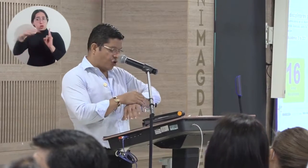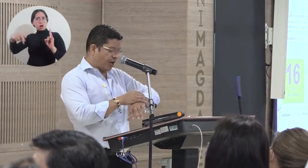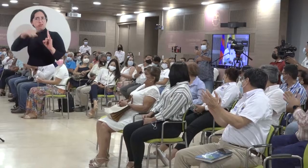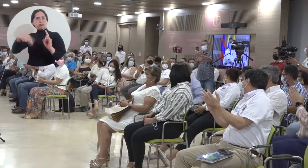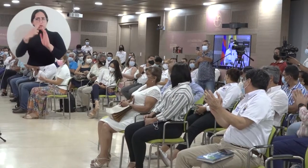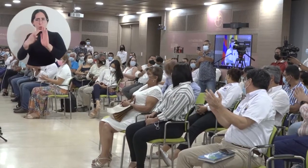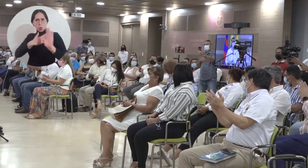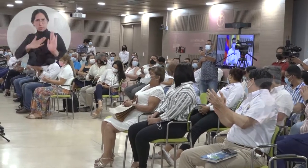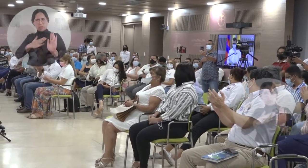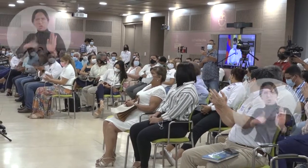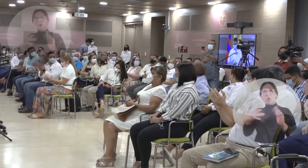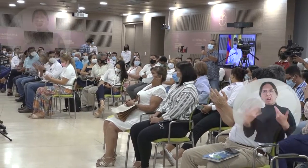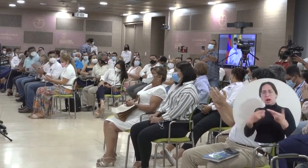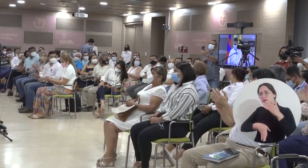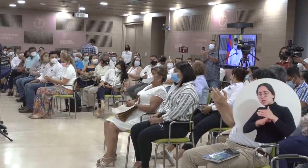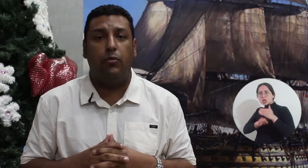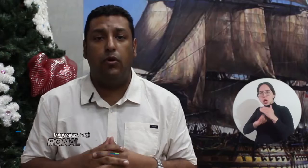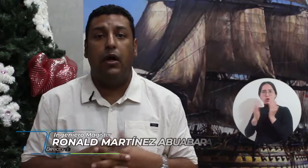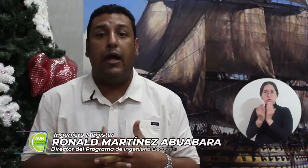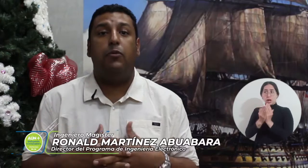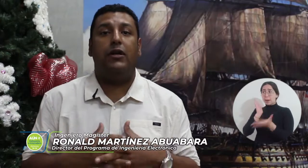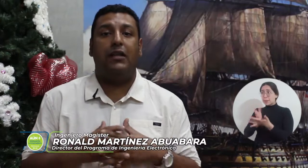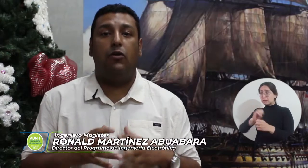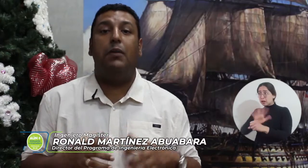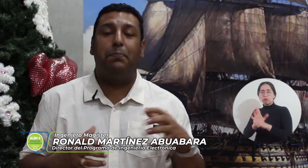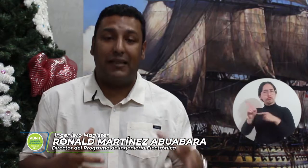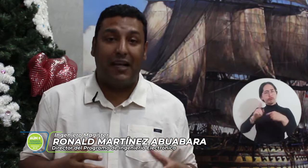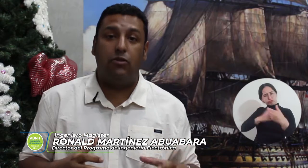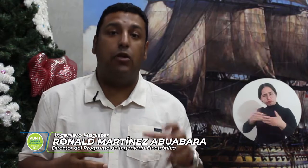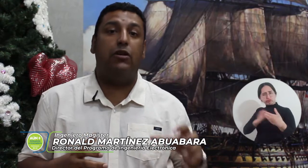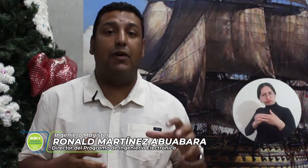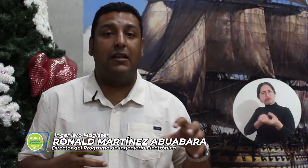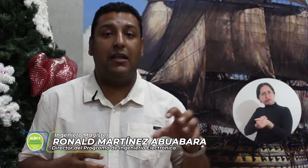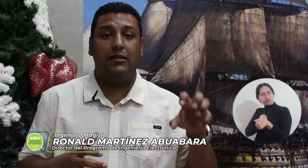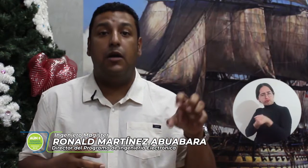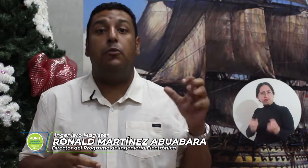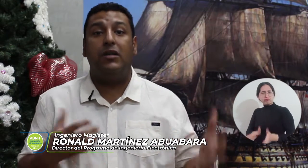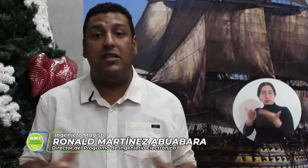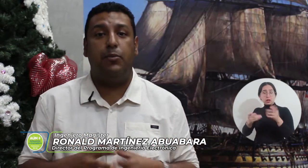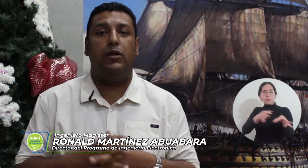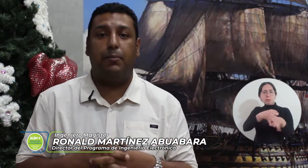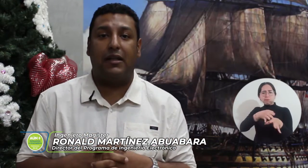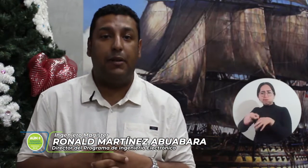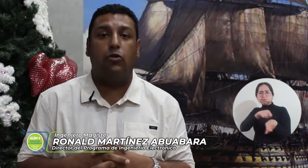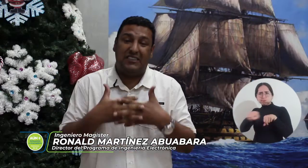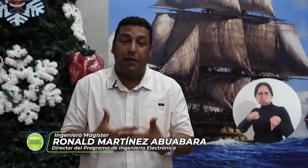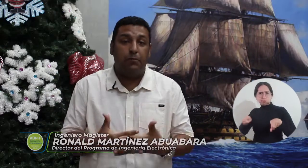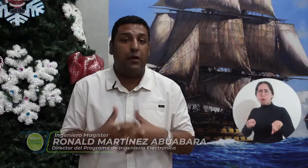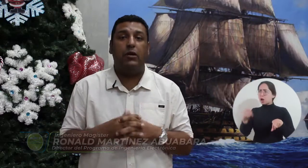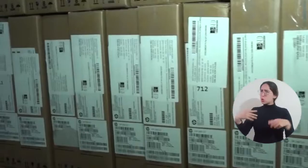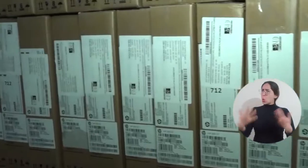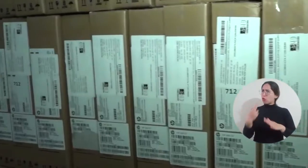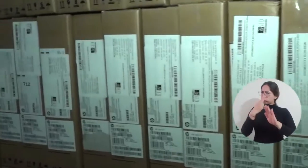educativos en pandemia. Hemos podido ver cómo hemos estado impactando en los diferentes municipios del departamento.